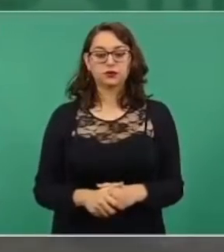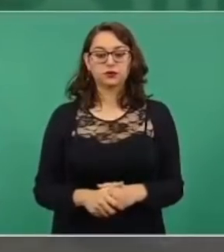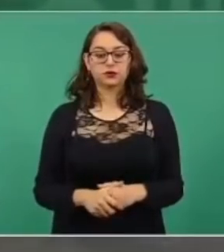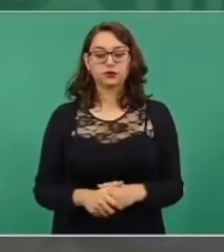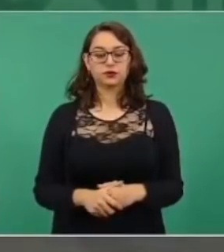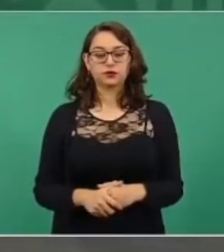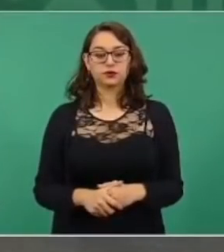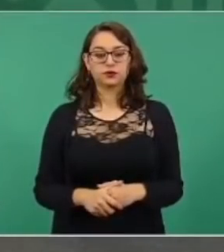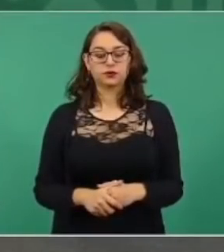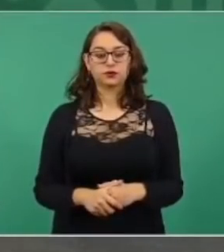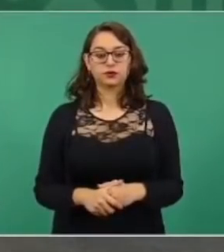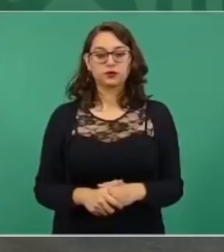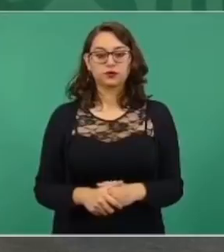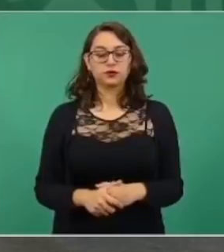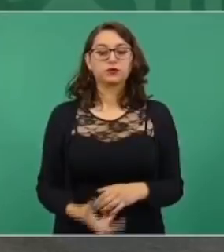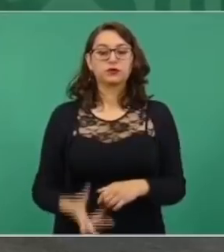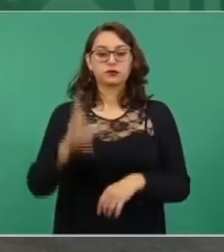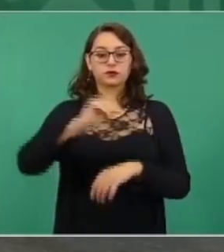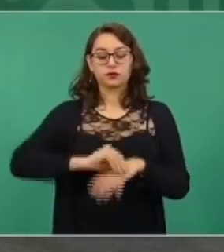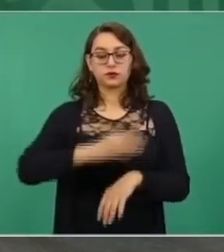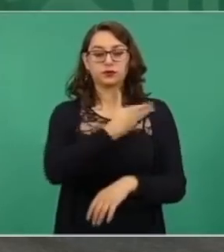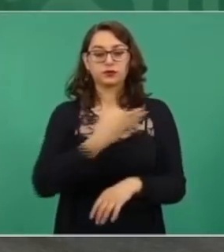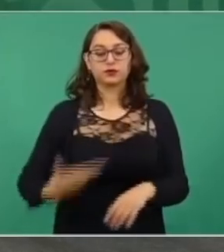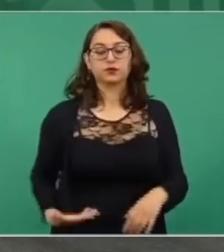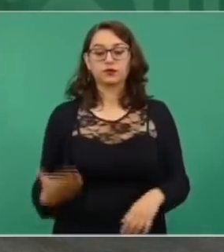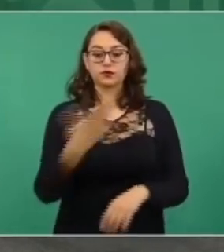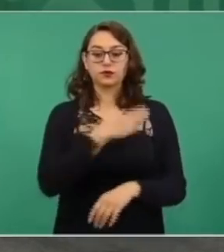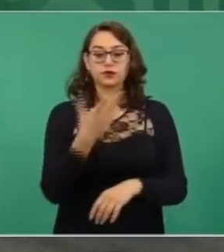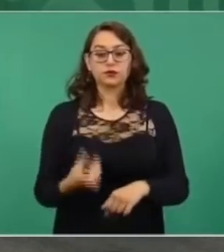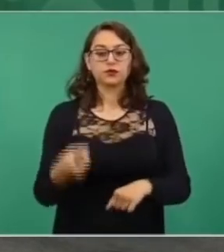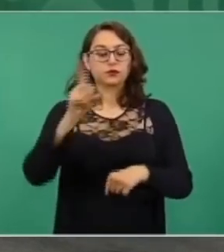Con su permiso, señor presidente, buen día. Buen día, compañeros.